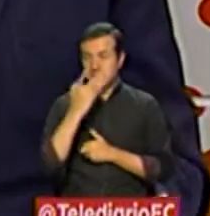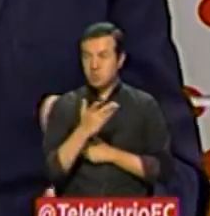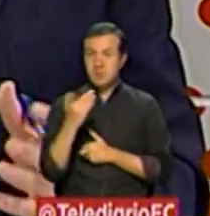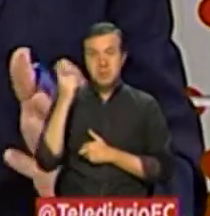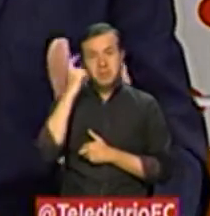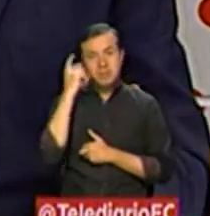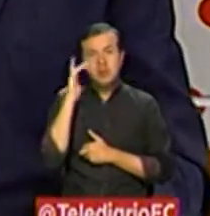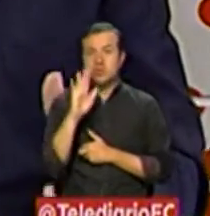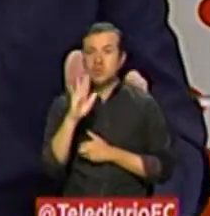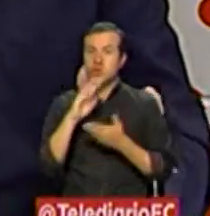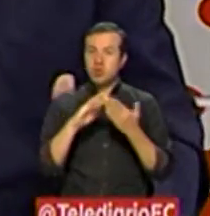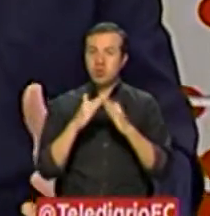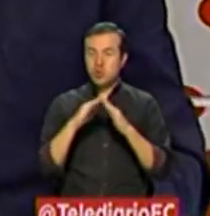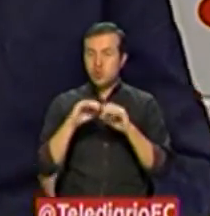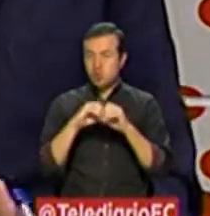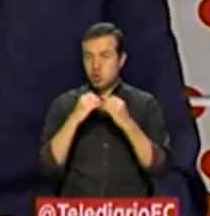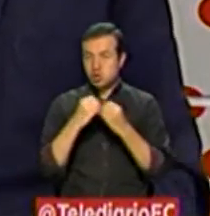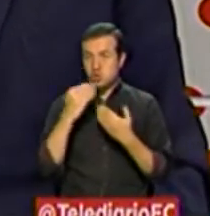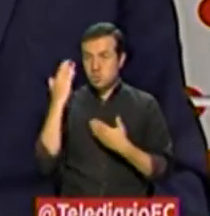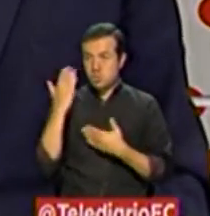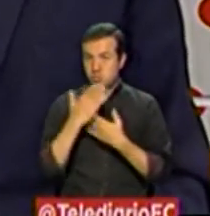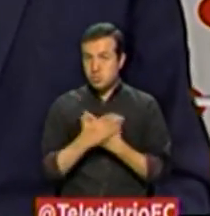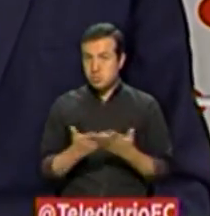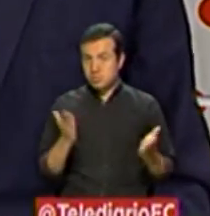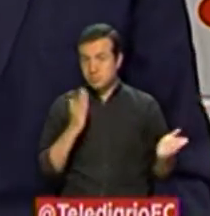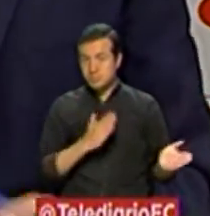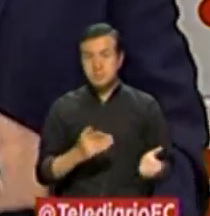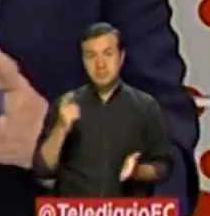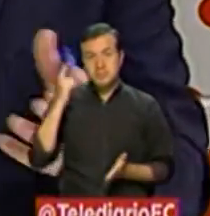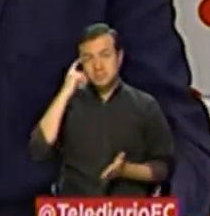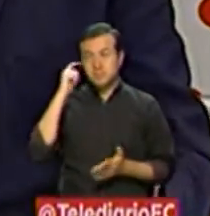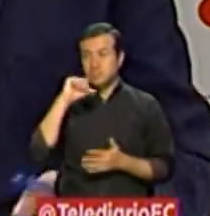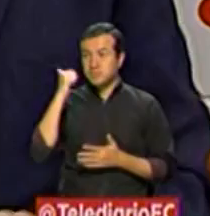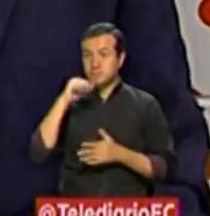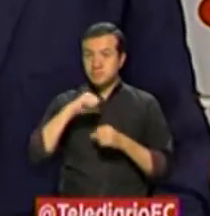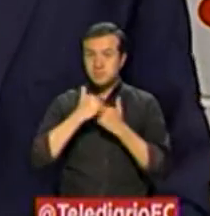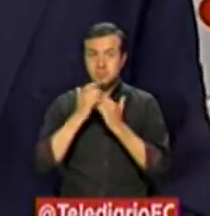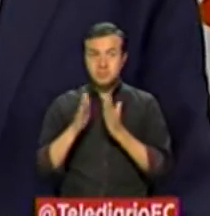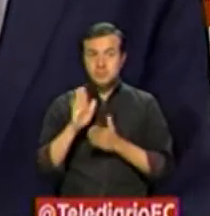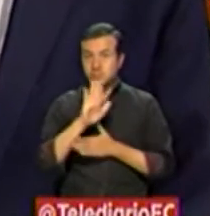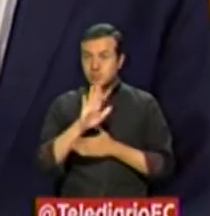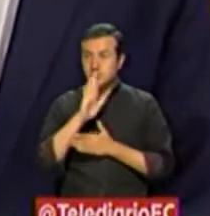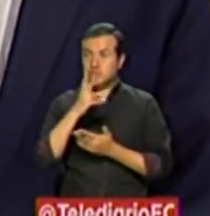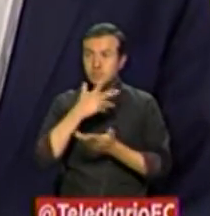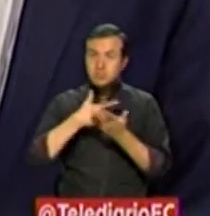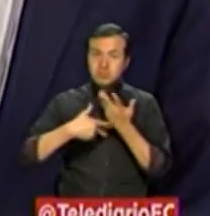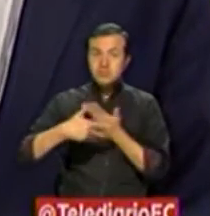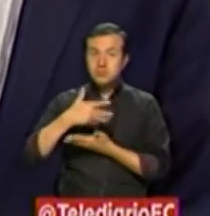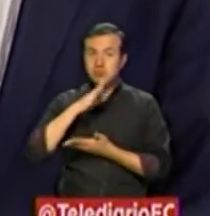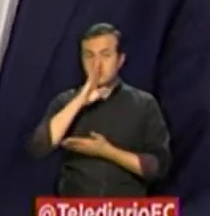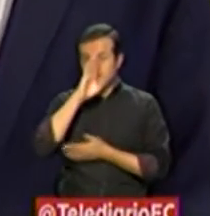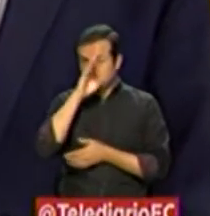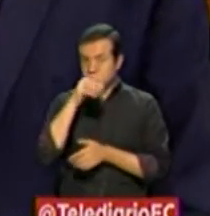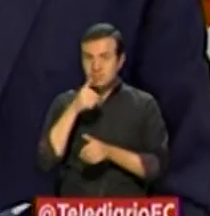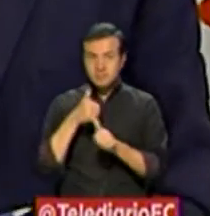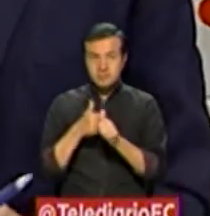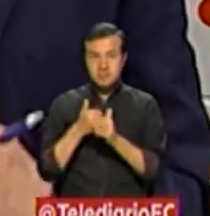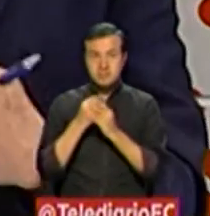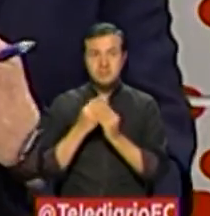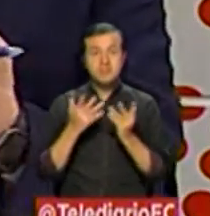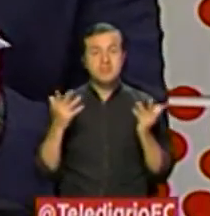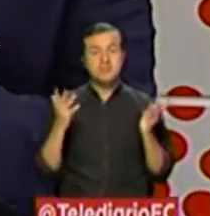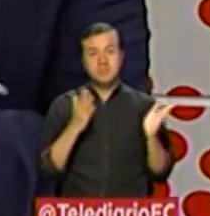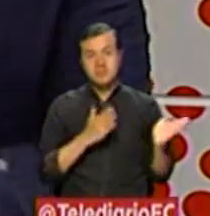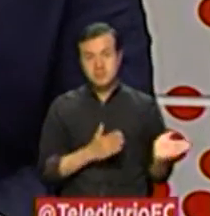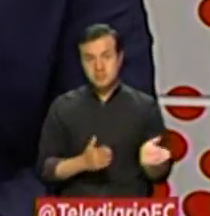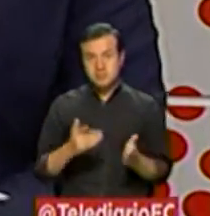punto de vista de su comunidad política, de su bloque y de otros asambleístas con los que usted tiene permanente contacto, para